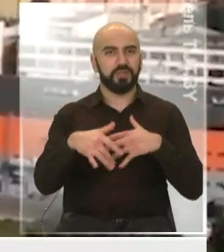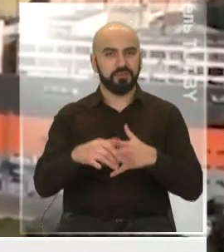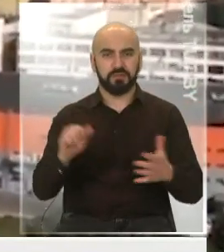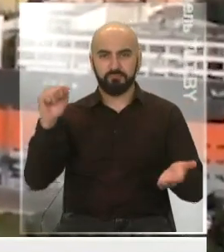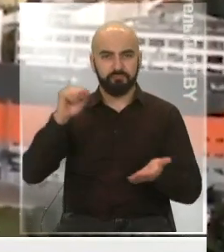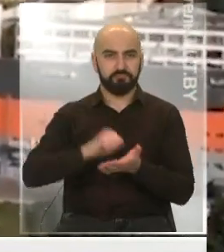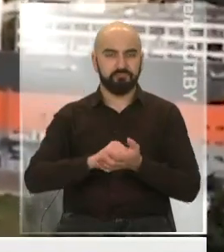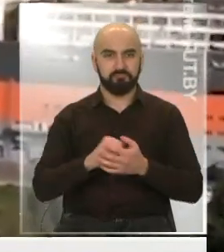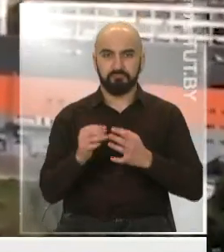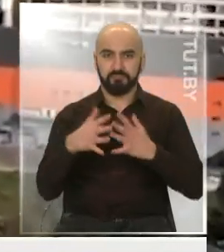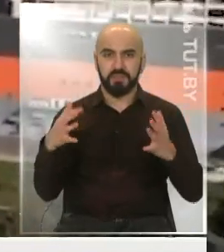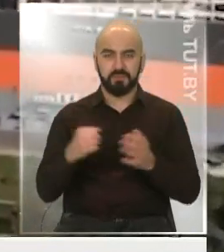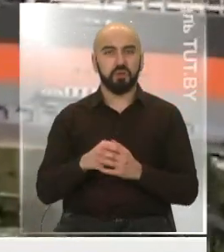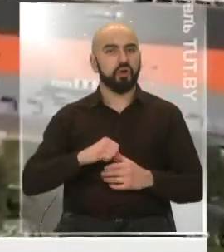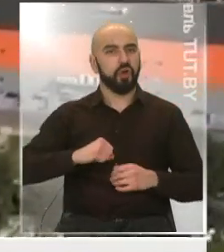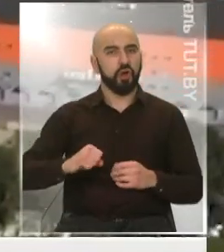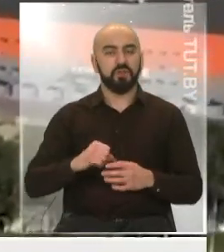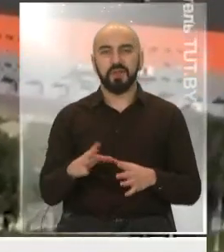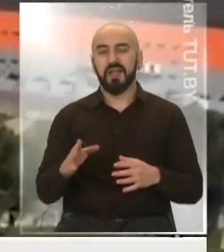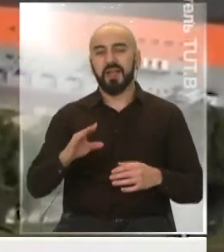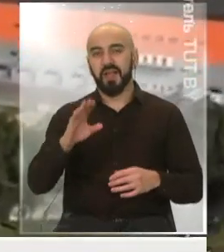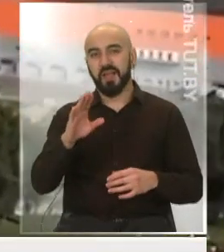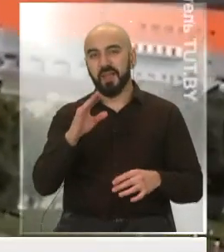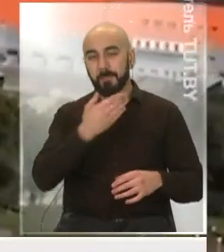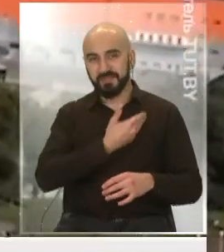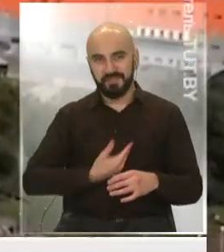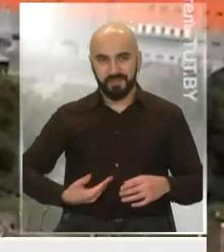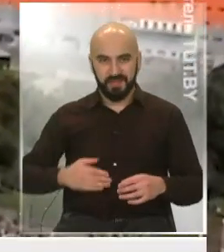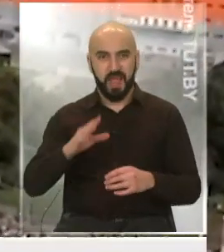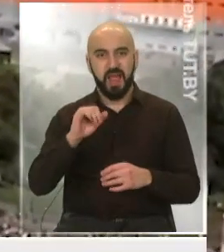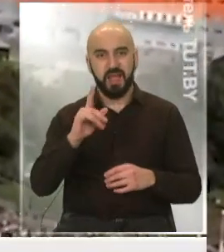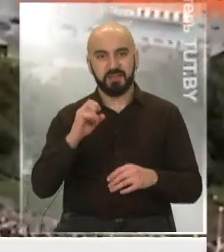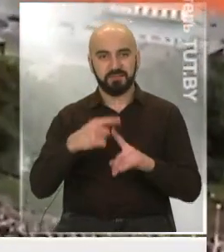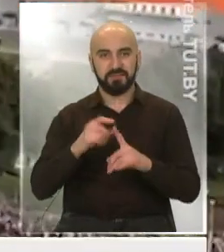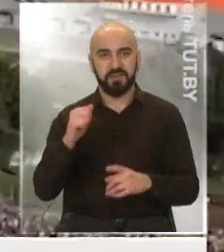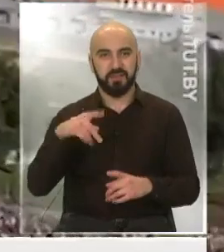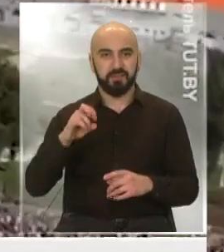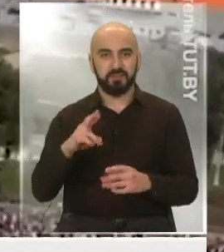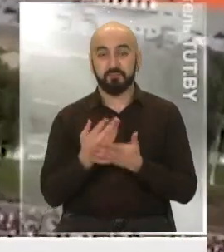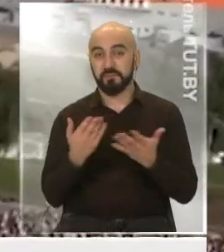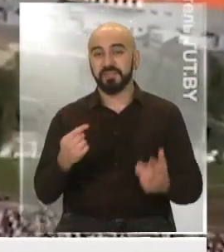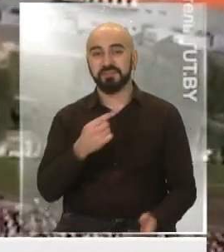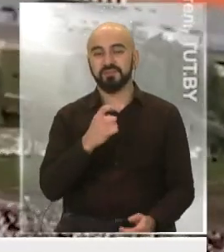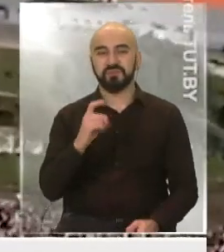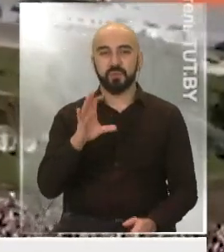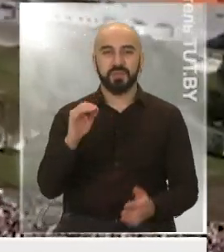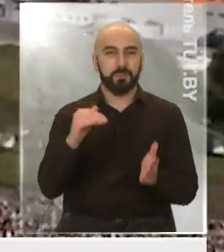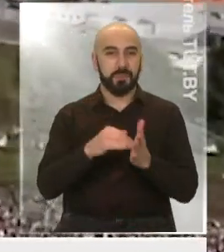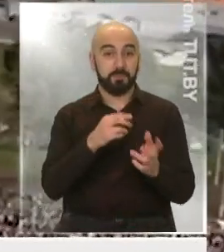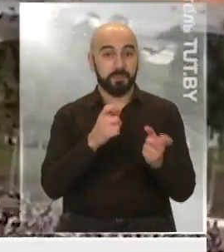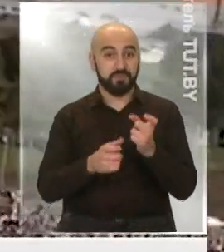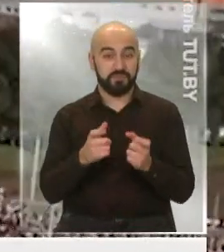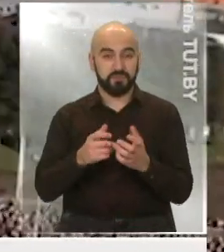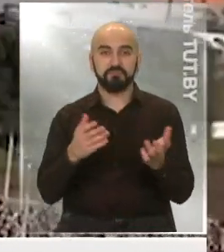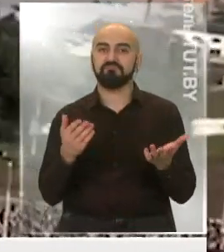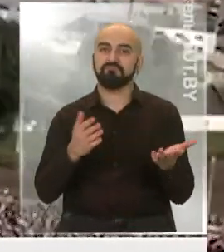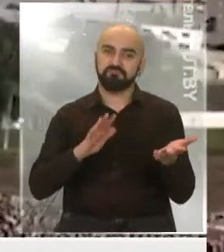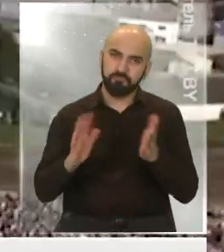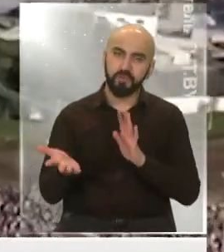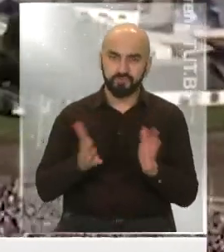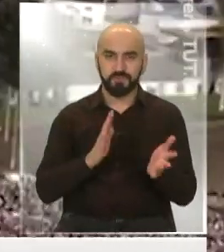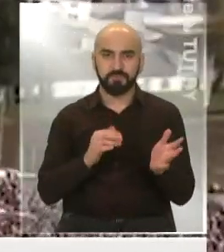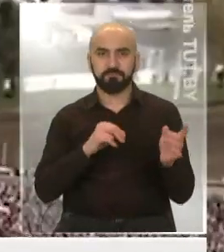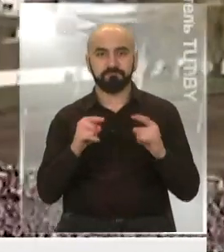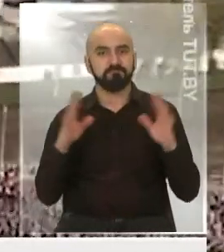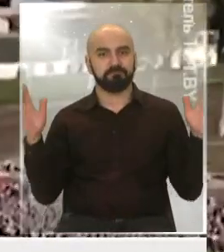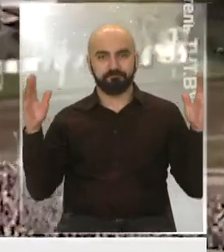el presidente Alexander Lukashenko. 150.000 personas aproximadamente, al menos 150.000 personas se reunieron